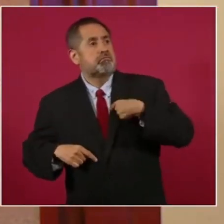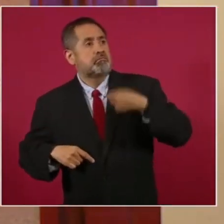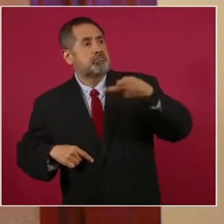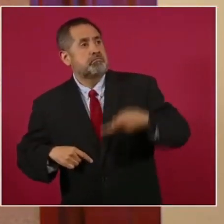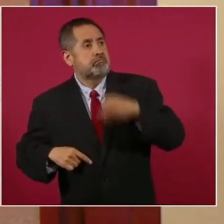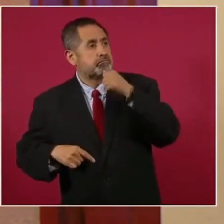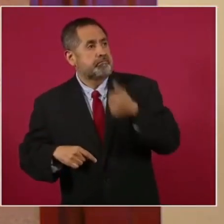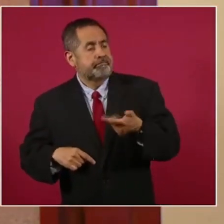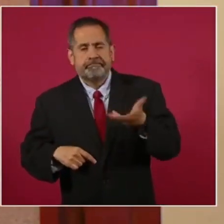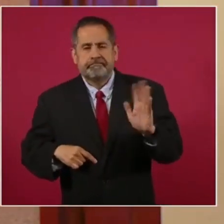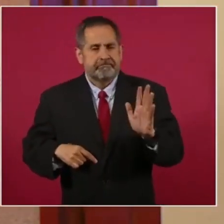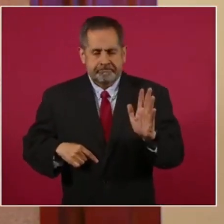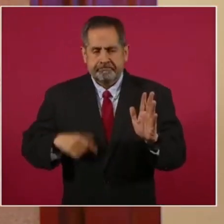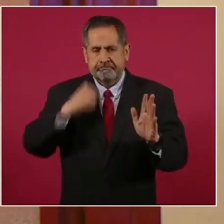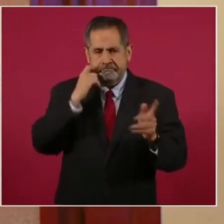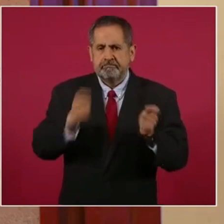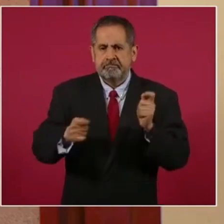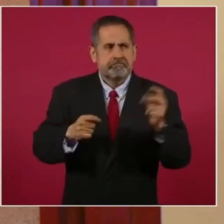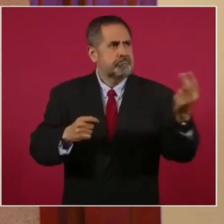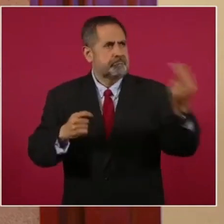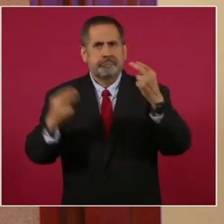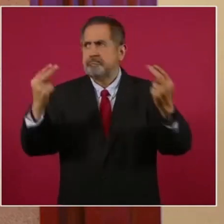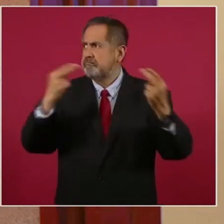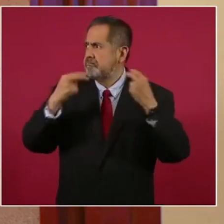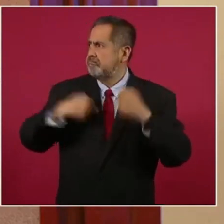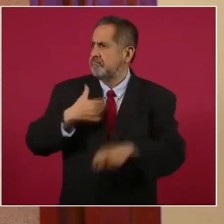legal ante el mundo.